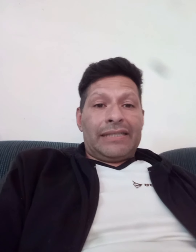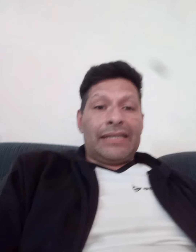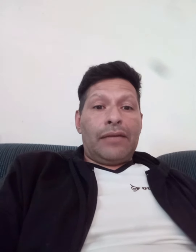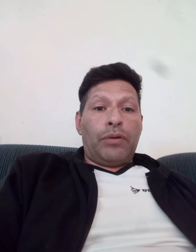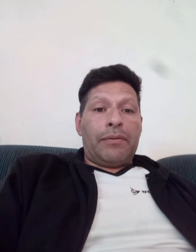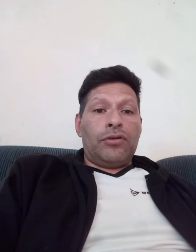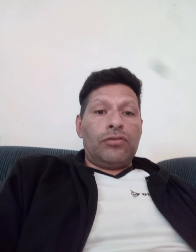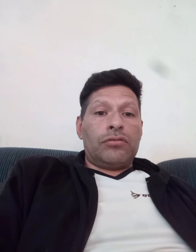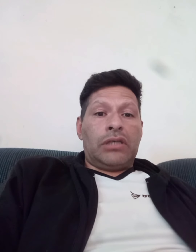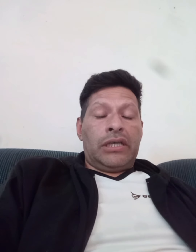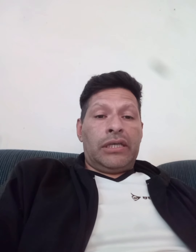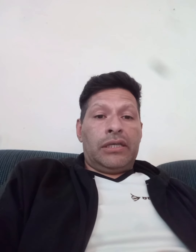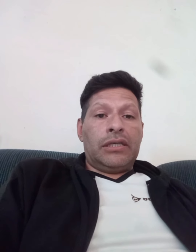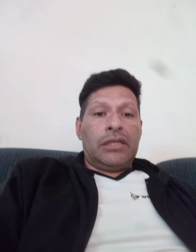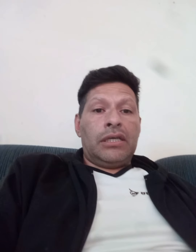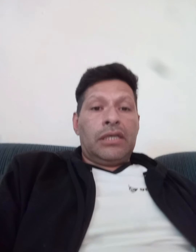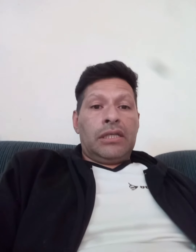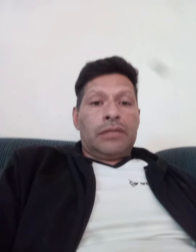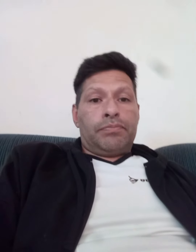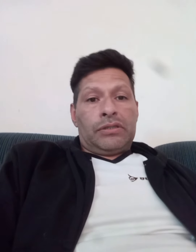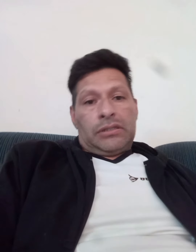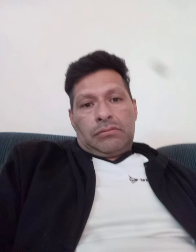Por parte del pueblo